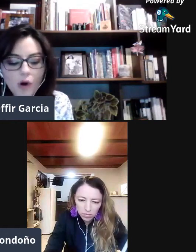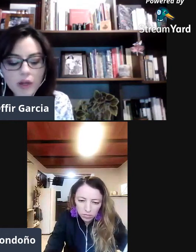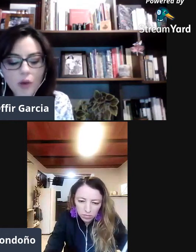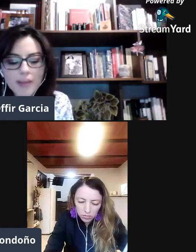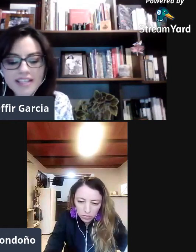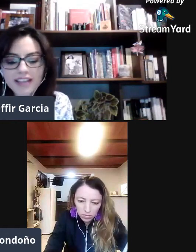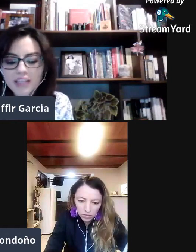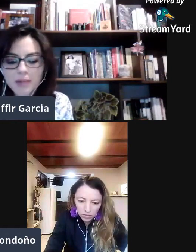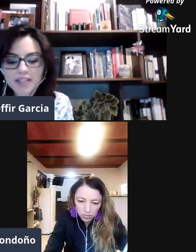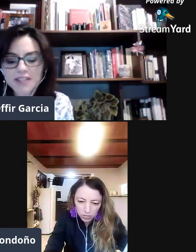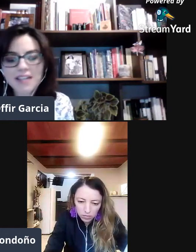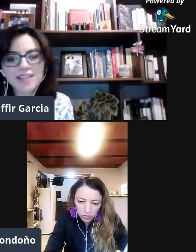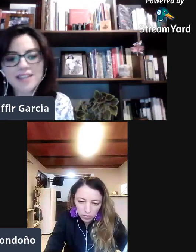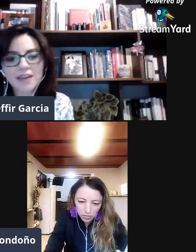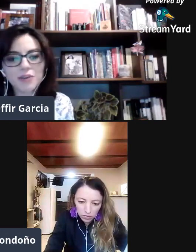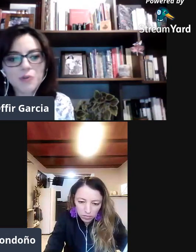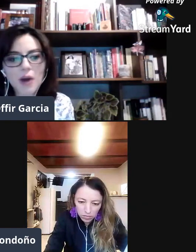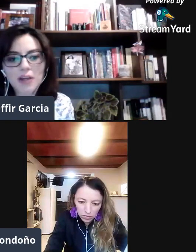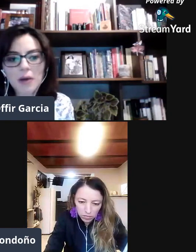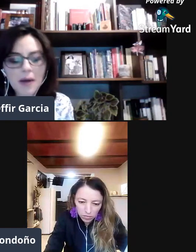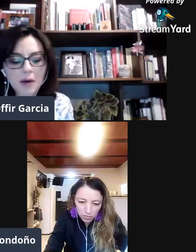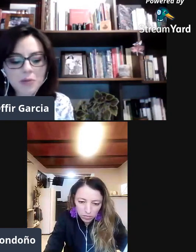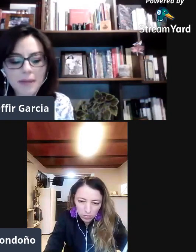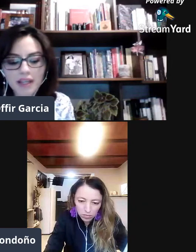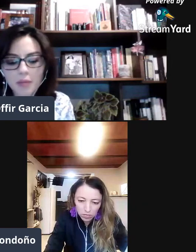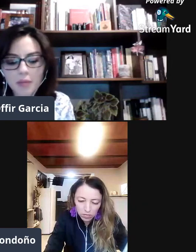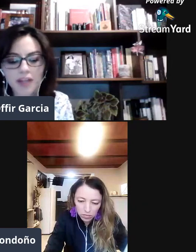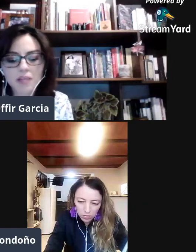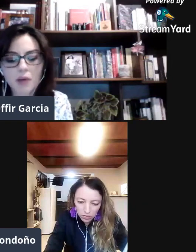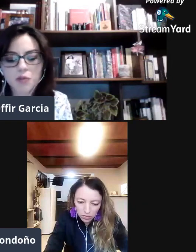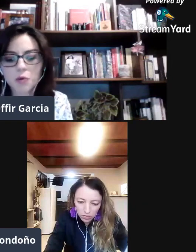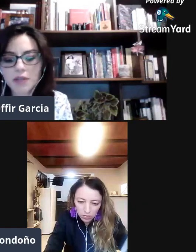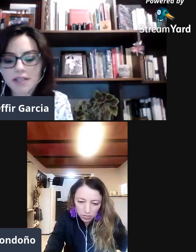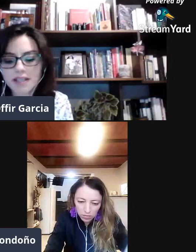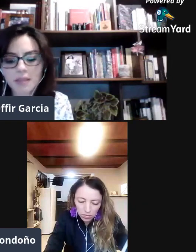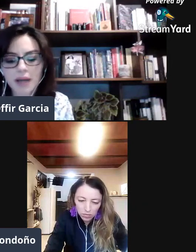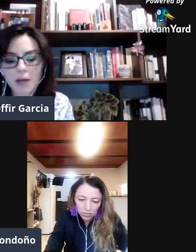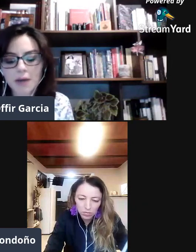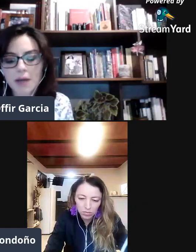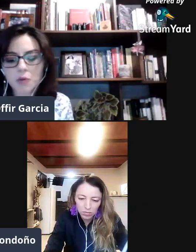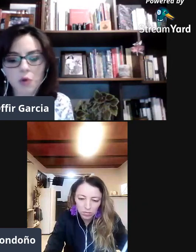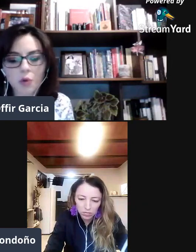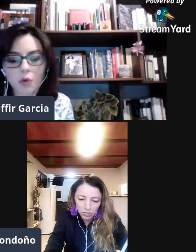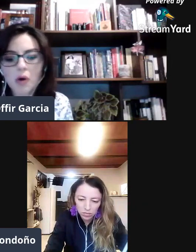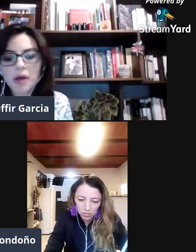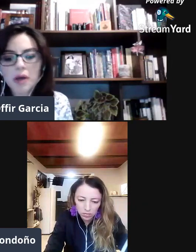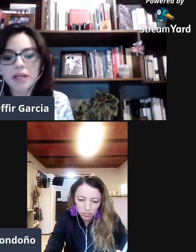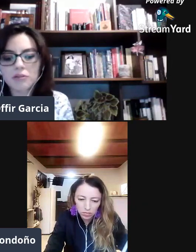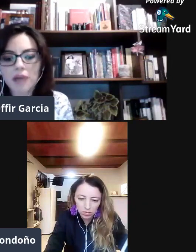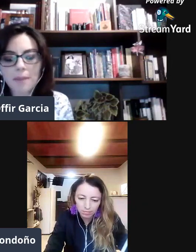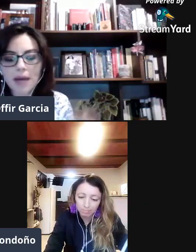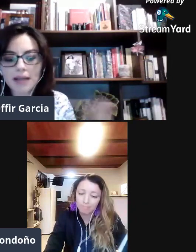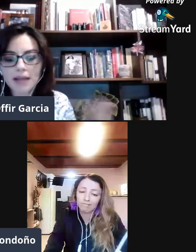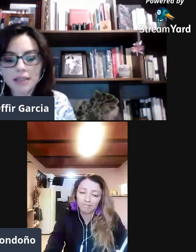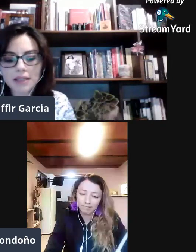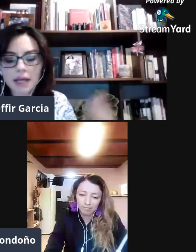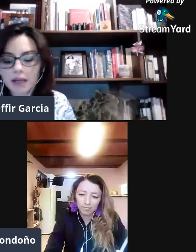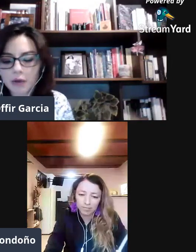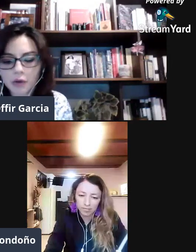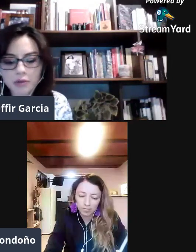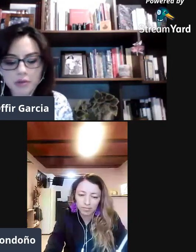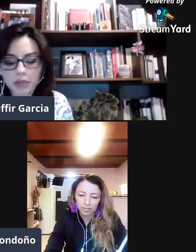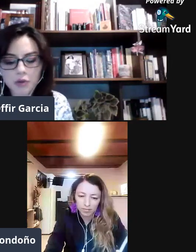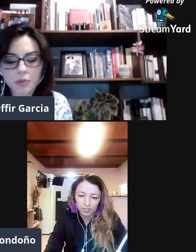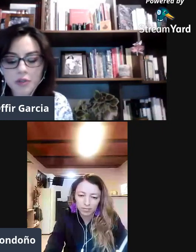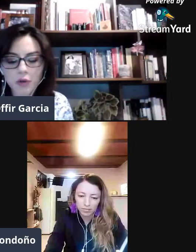cómo y cómo hay ciertas persistencia no ayudan y hablaba justamente las mujeres wayúu y esta semana veíamos como en una plática de